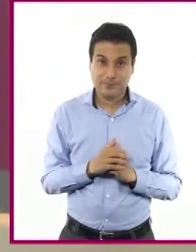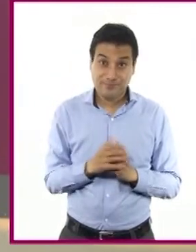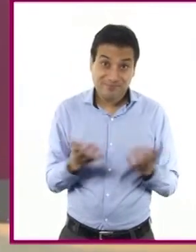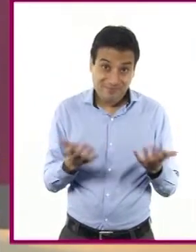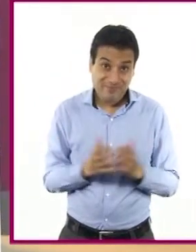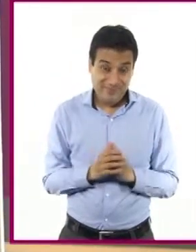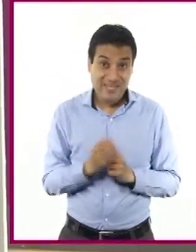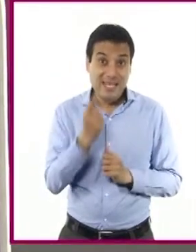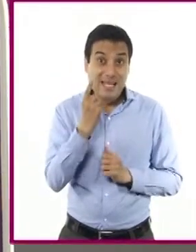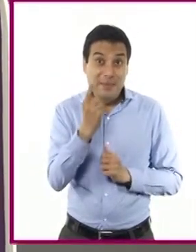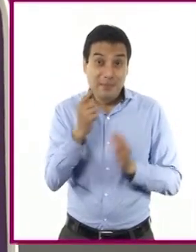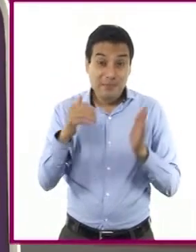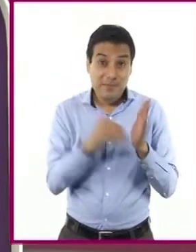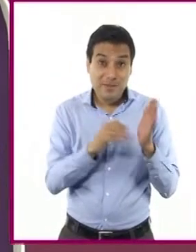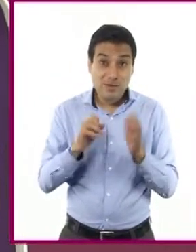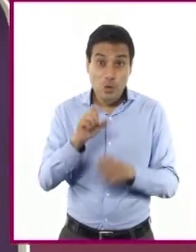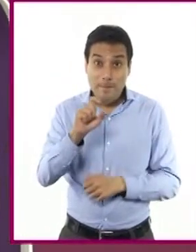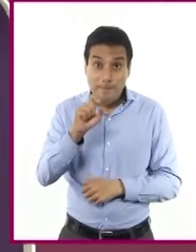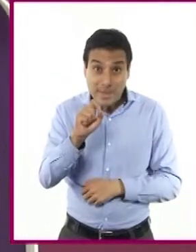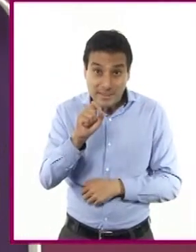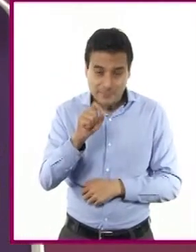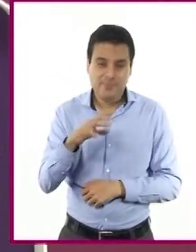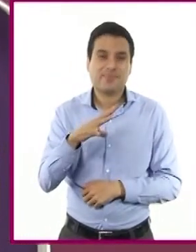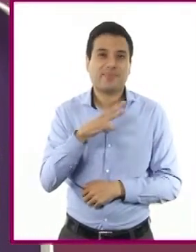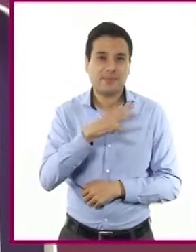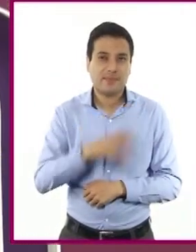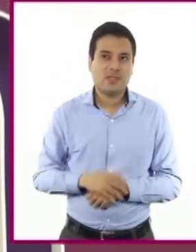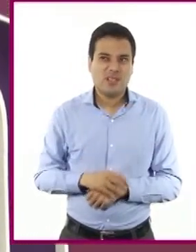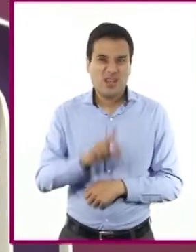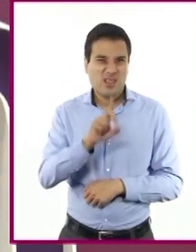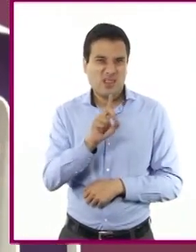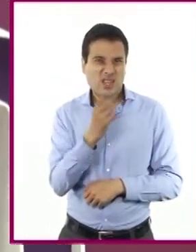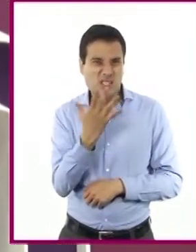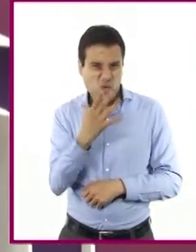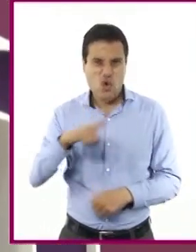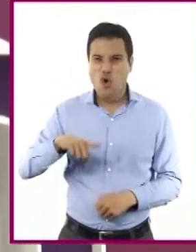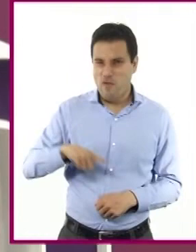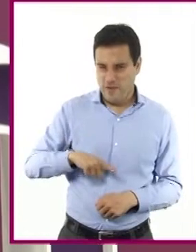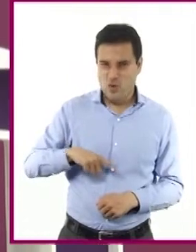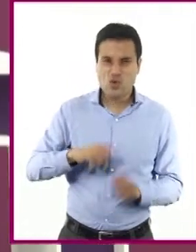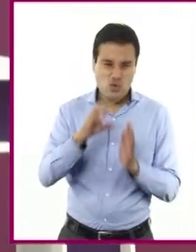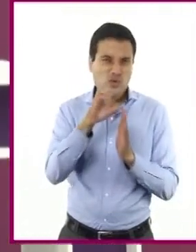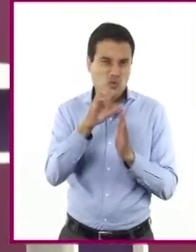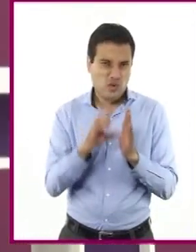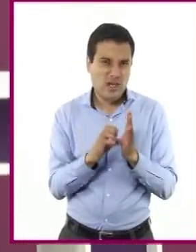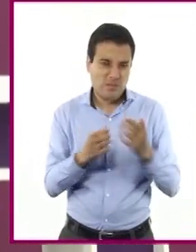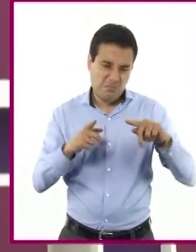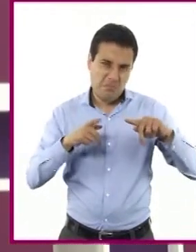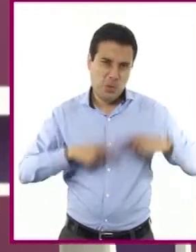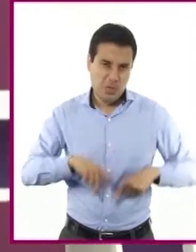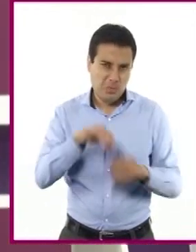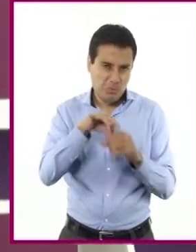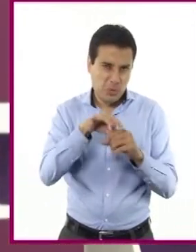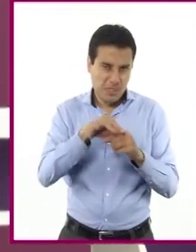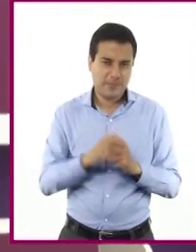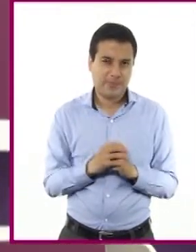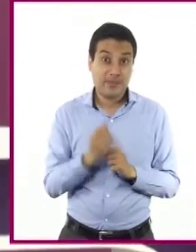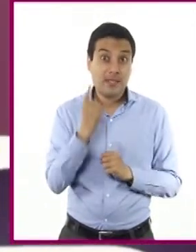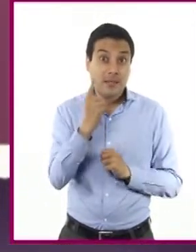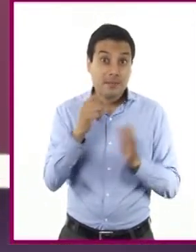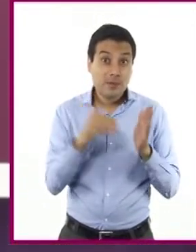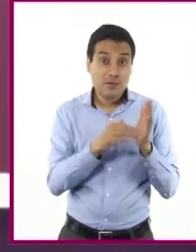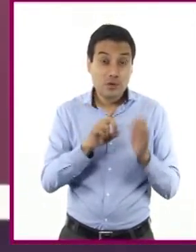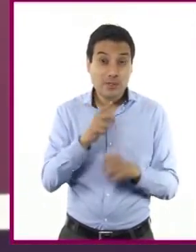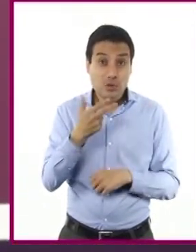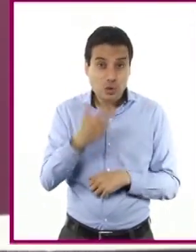en 1920 había 35 o más gobiernos constitucionales y elegidos. En 1938,